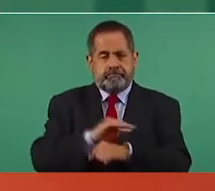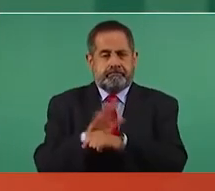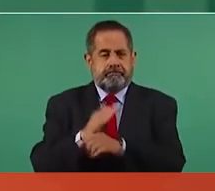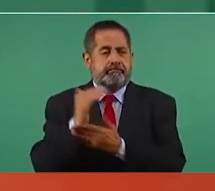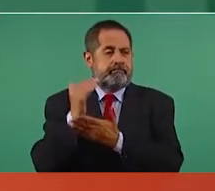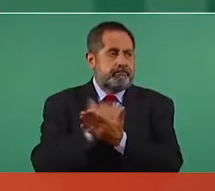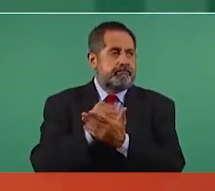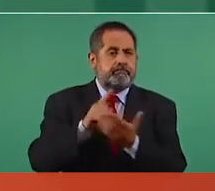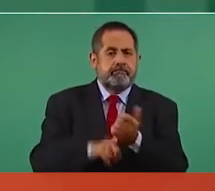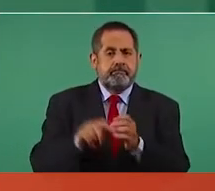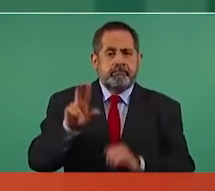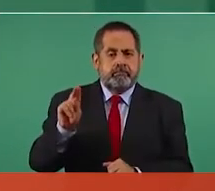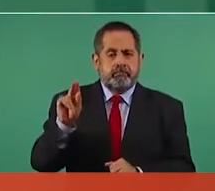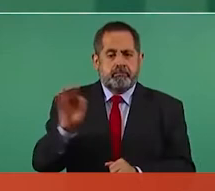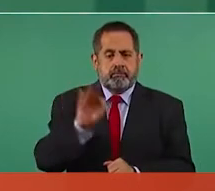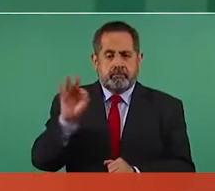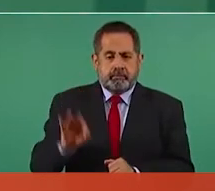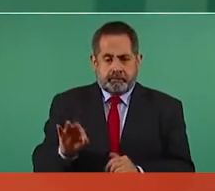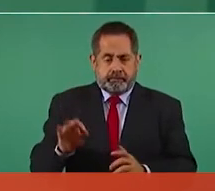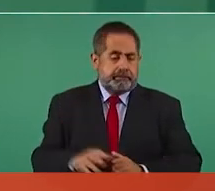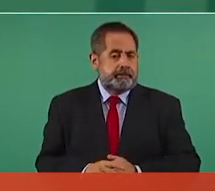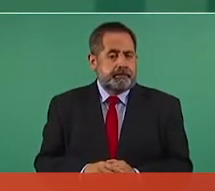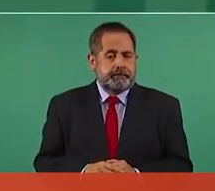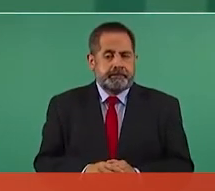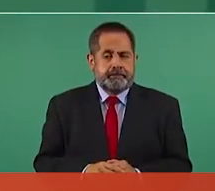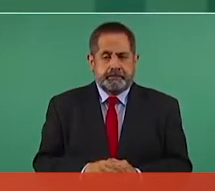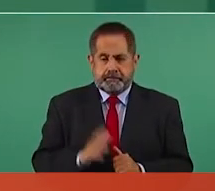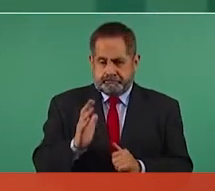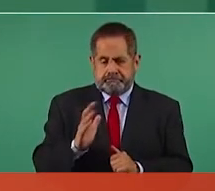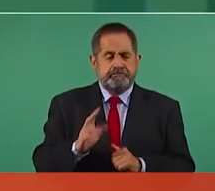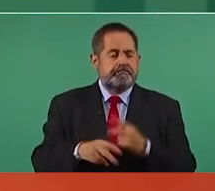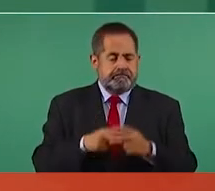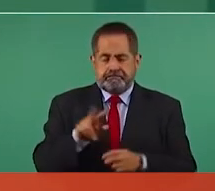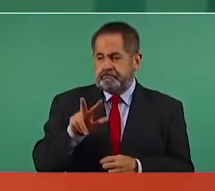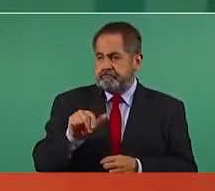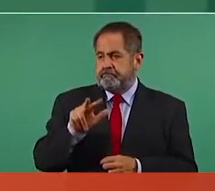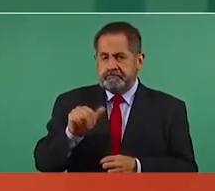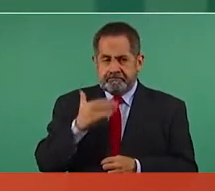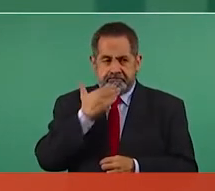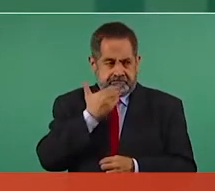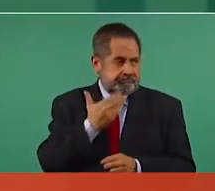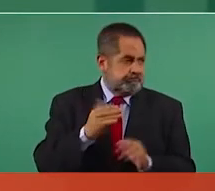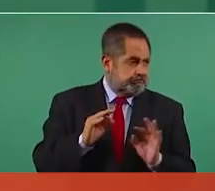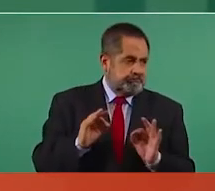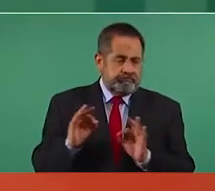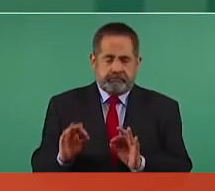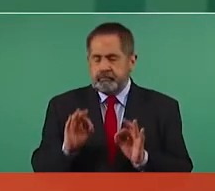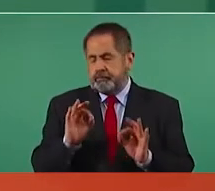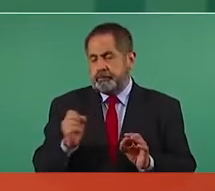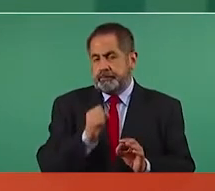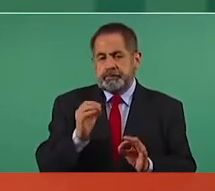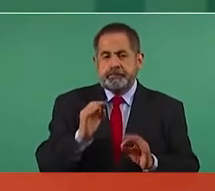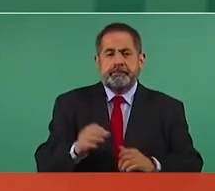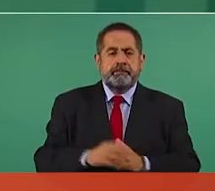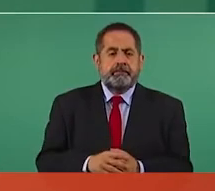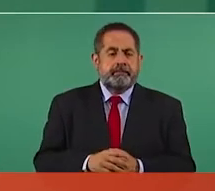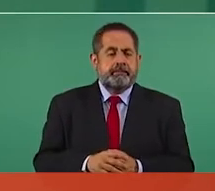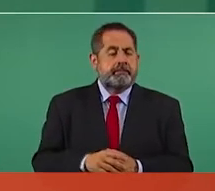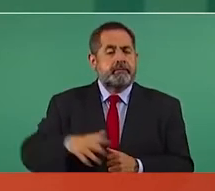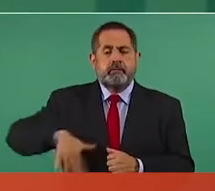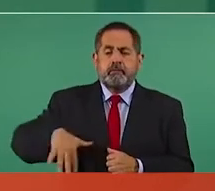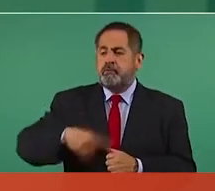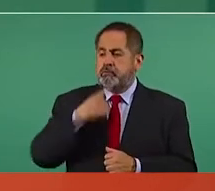un 80%. Esto se está logrando, afortunadamente. Y es como lo